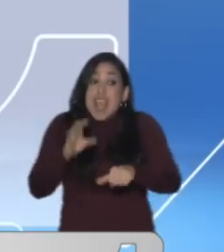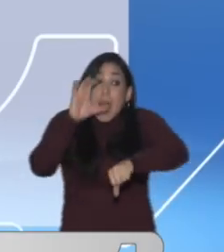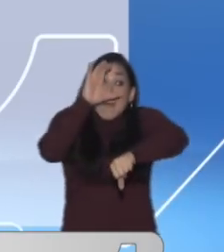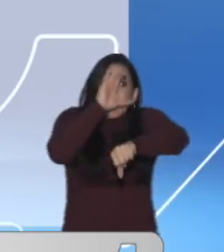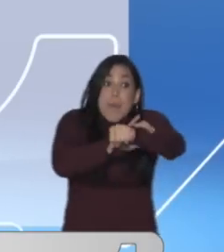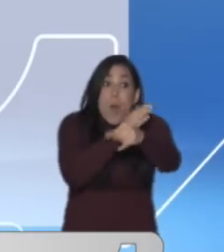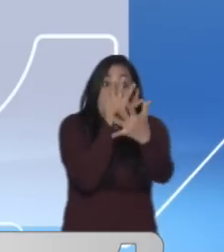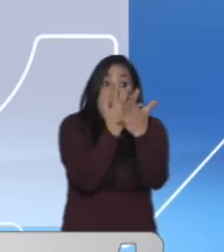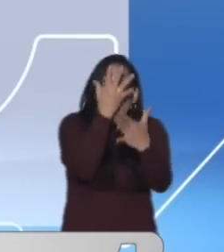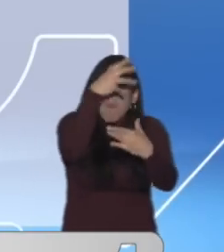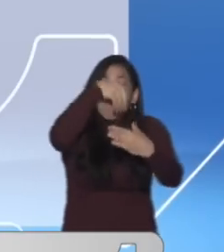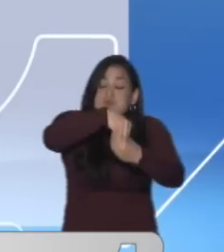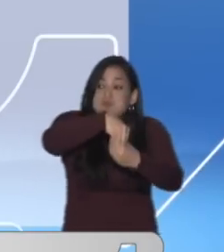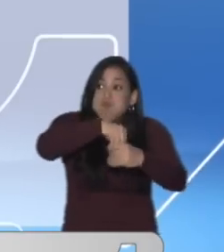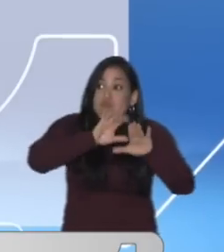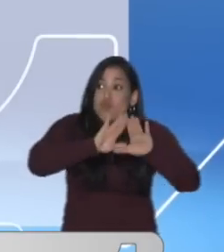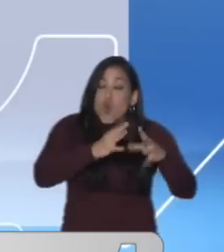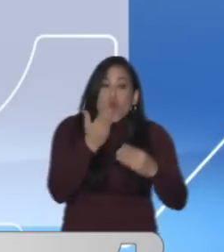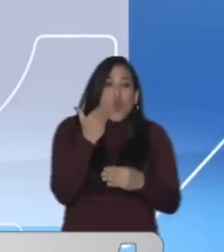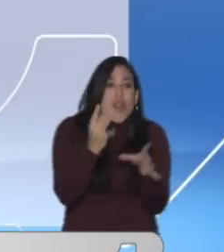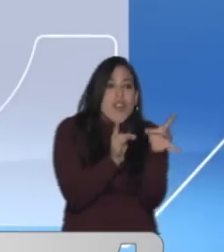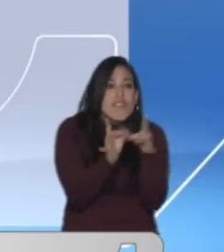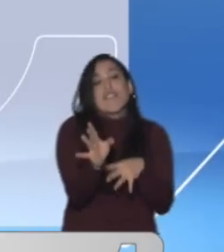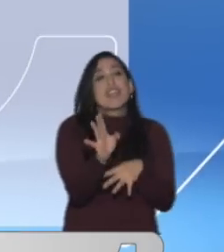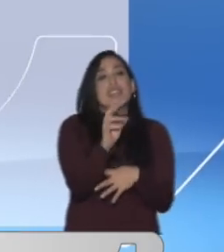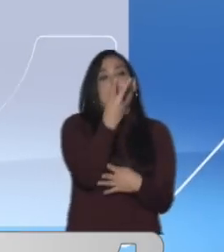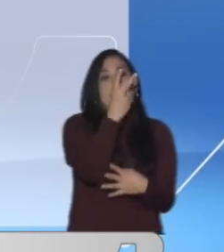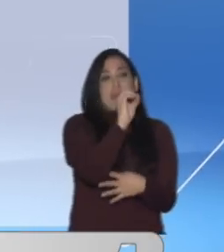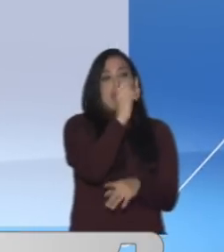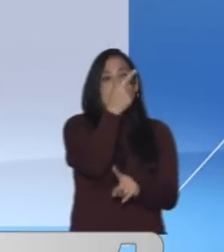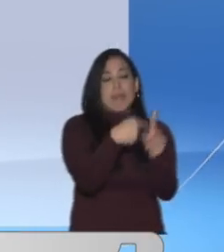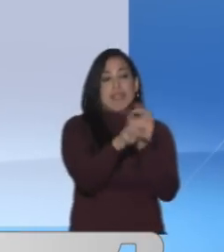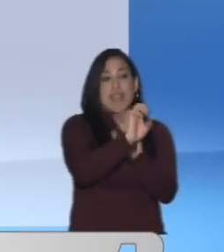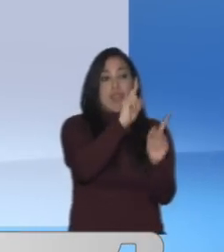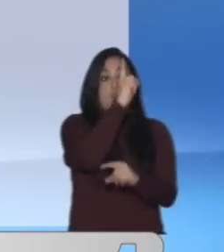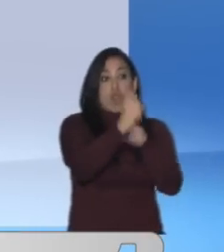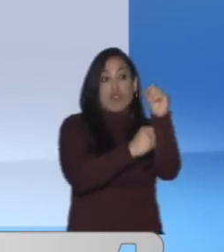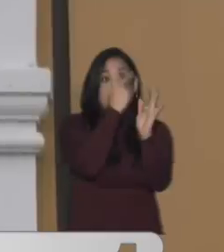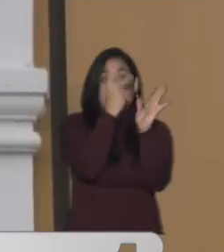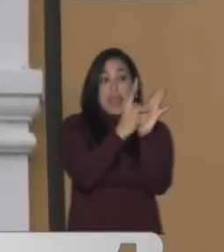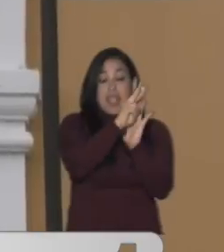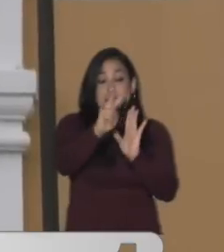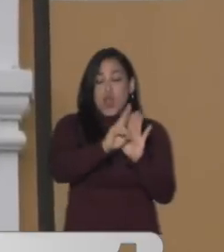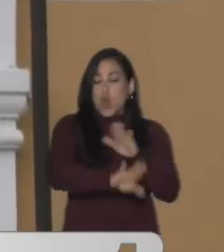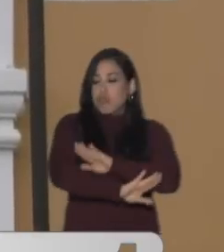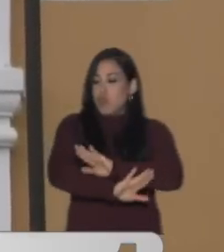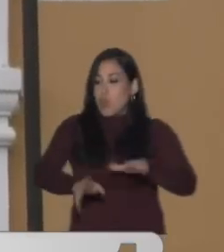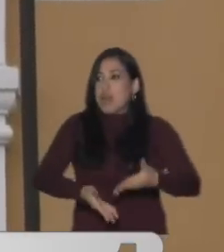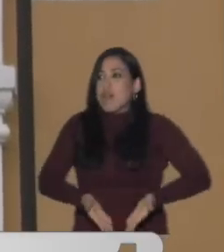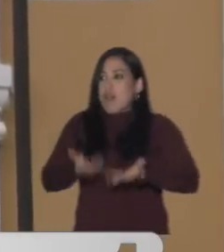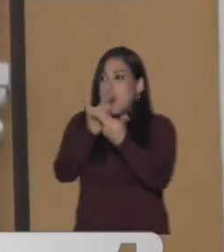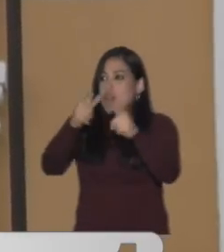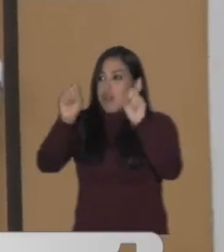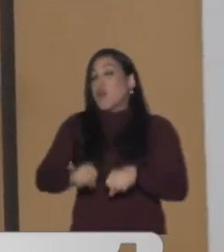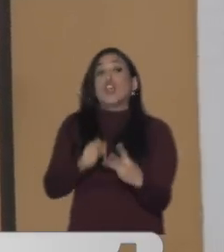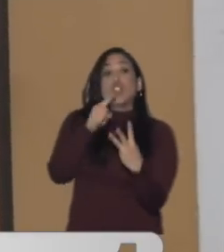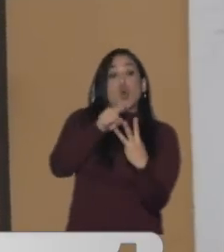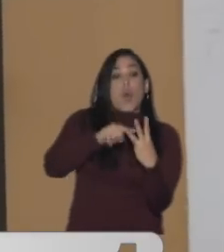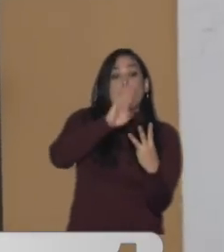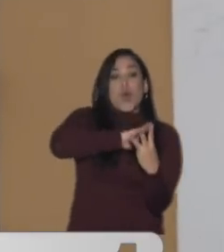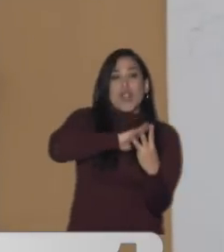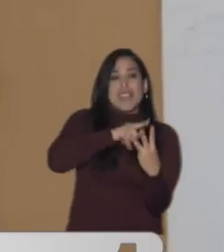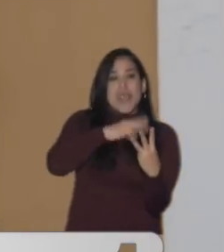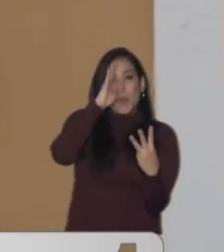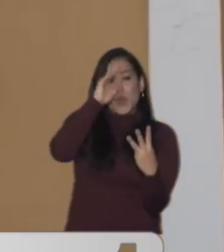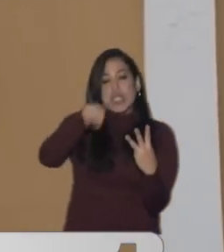de aseguramiento impuesta el día 20 de enero del año 2022. Dos patrulleros y un capitán de la policía